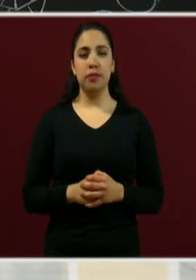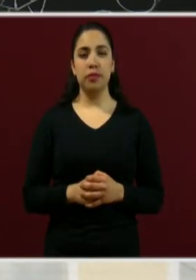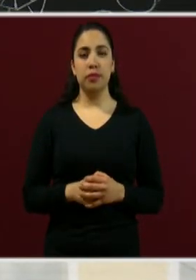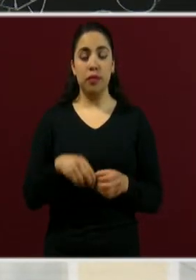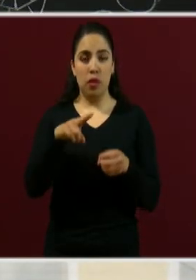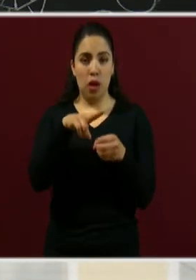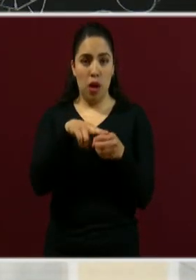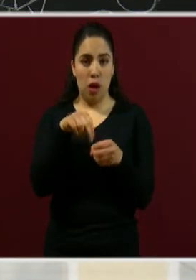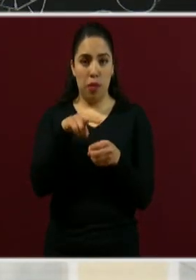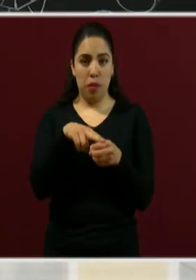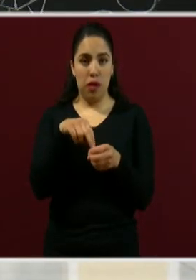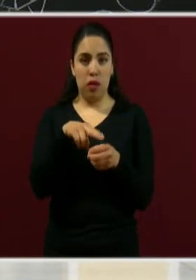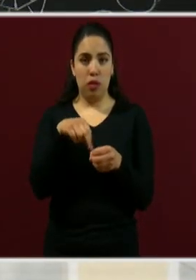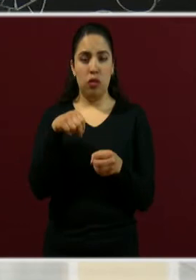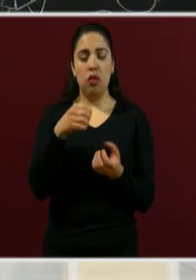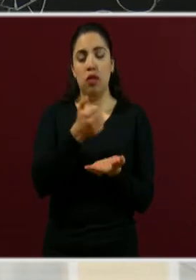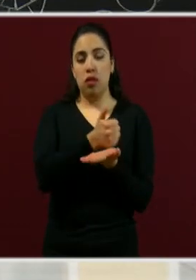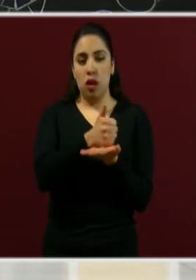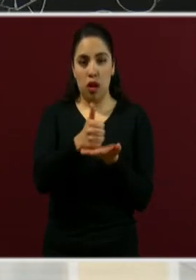pintura base agua color azul,